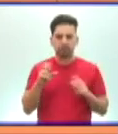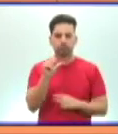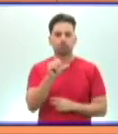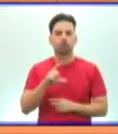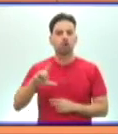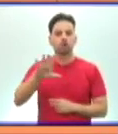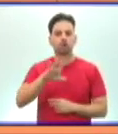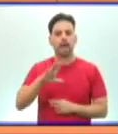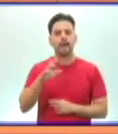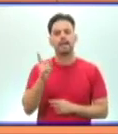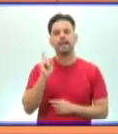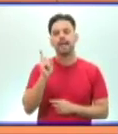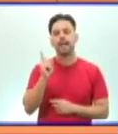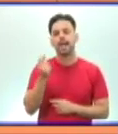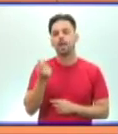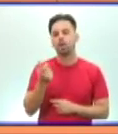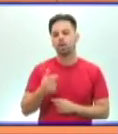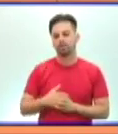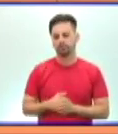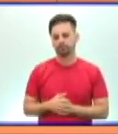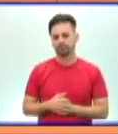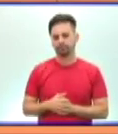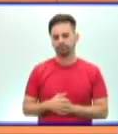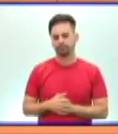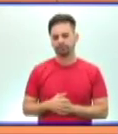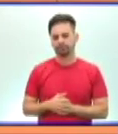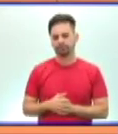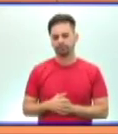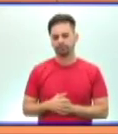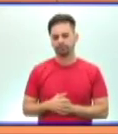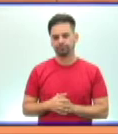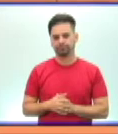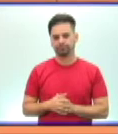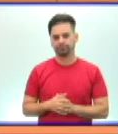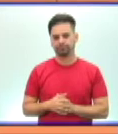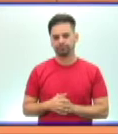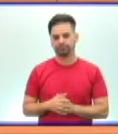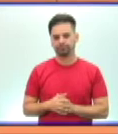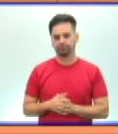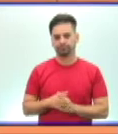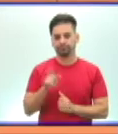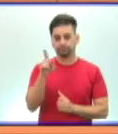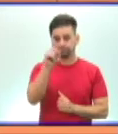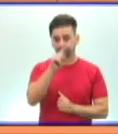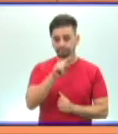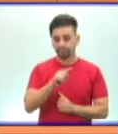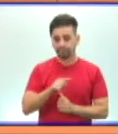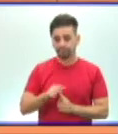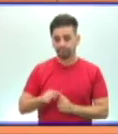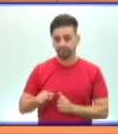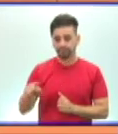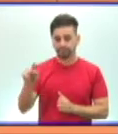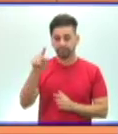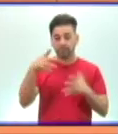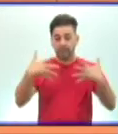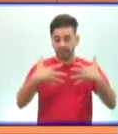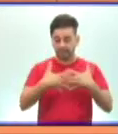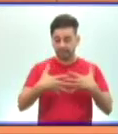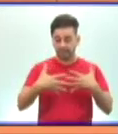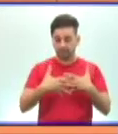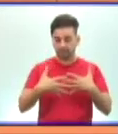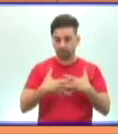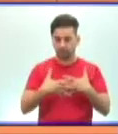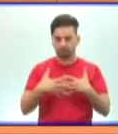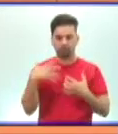la relación estrecha que se establece entre todos estos elementos. No existe en el medio ambiente ninguno de estos